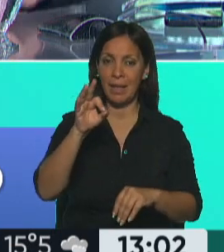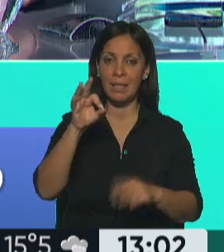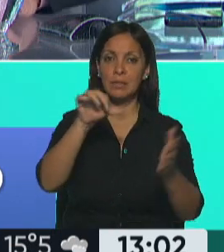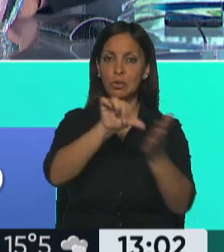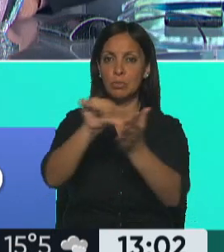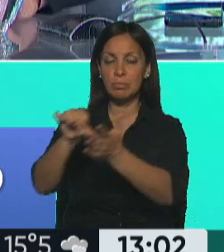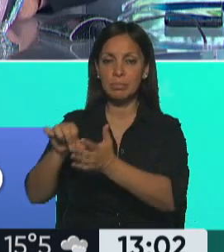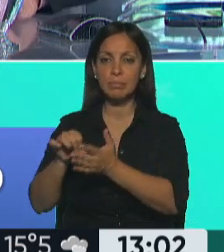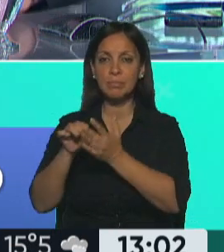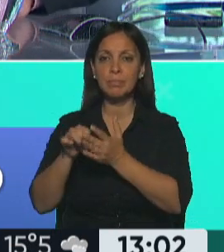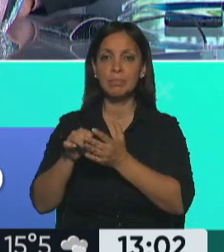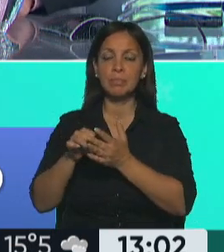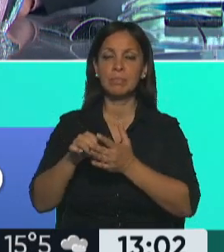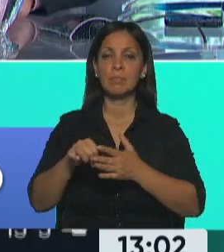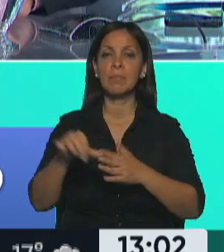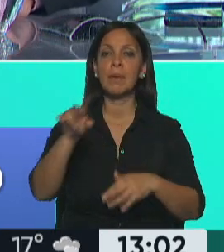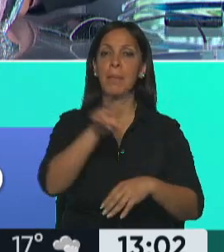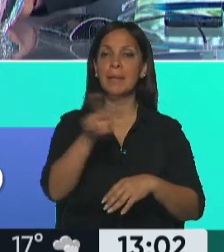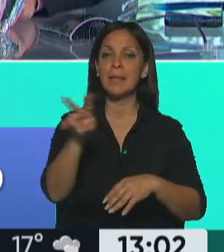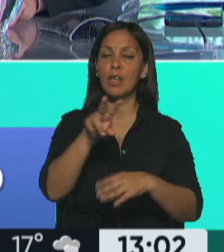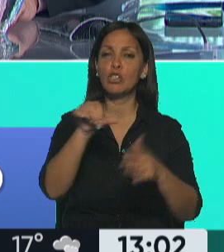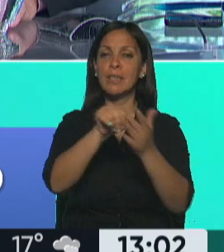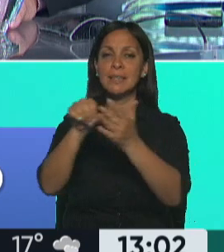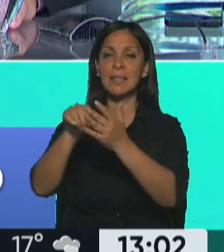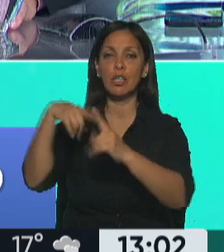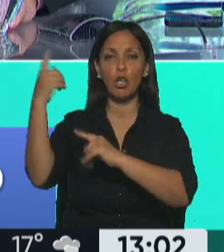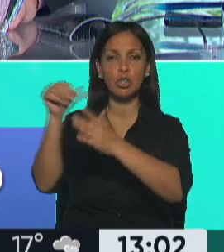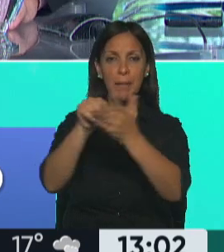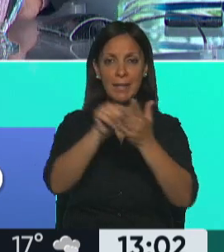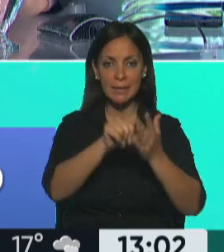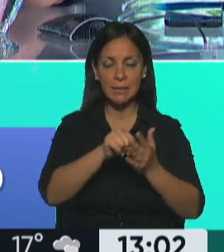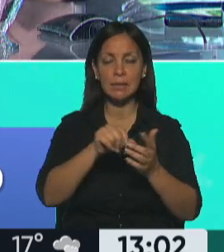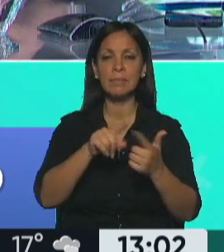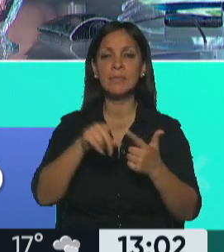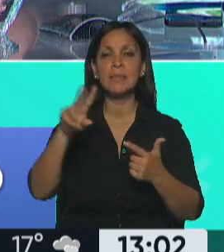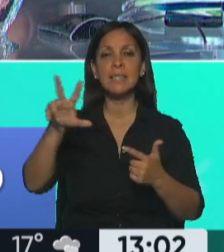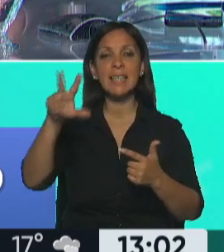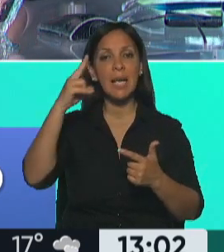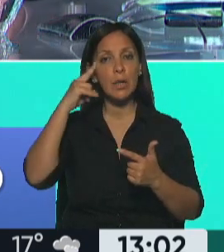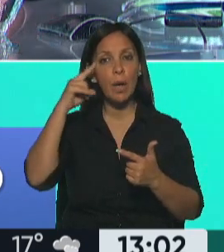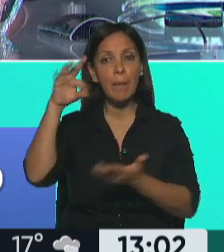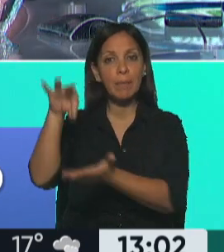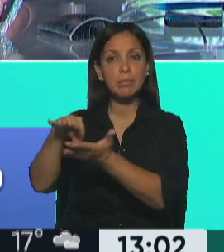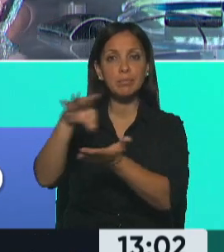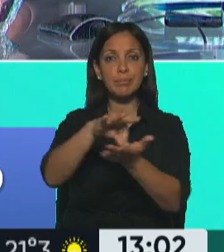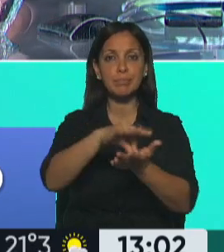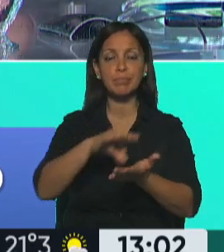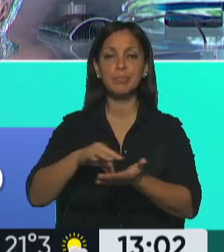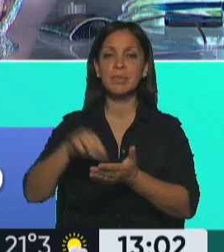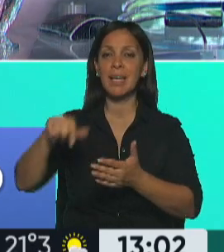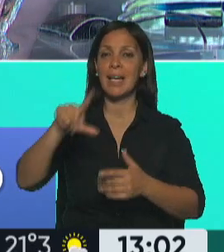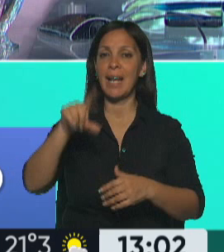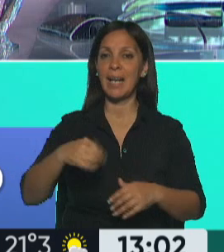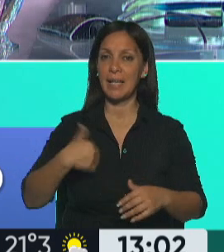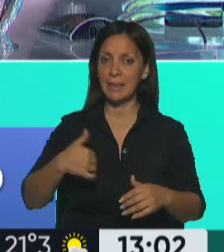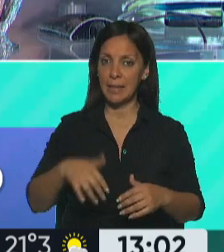privada que lo haga 22 22 destinos internacionales y eh 39 en el país que está atendiendo eh con